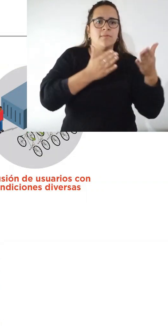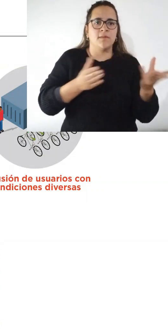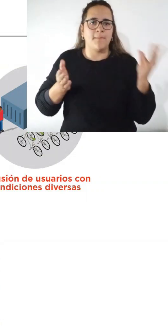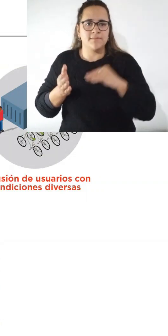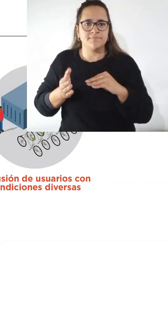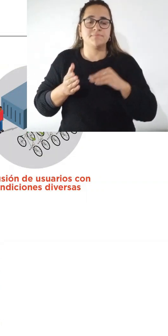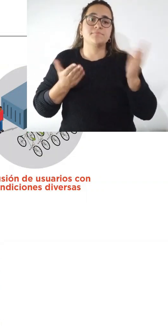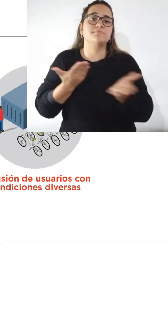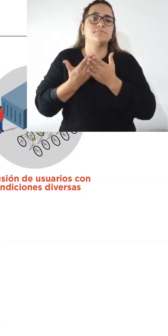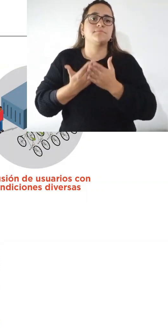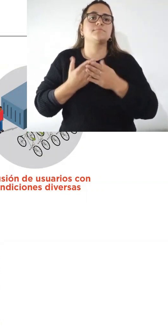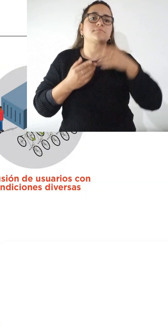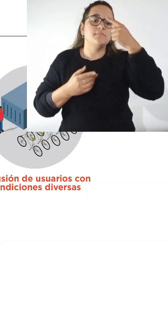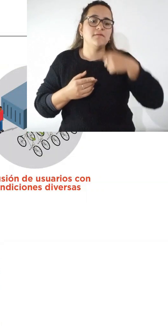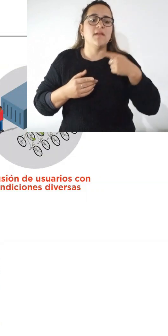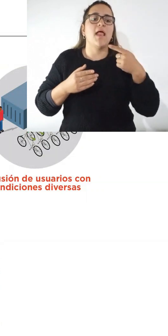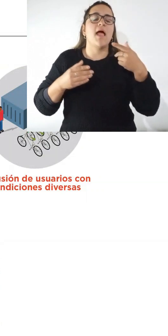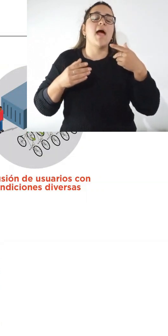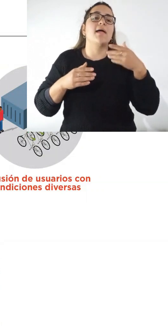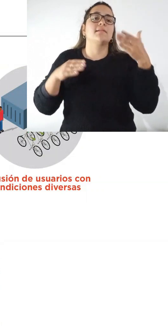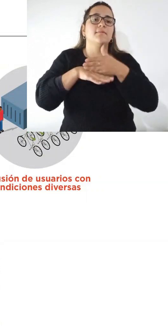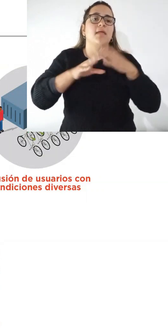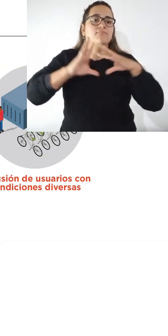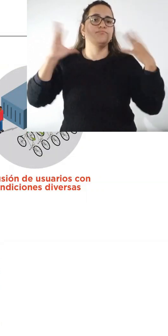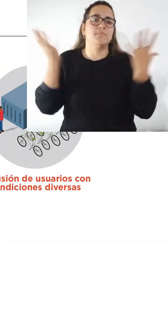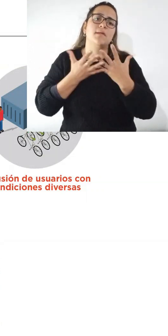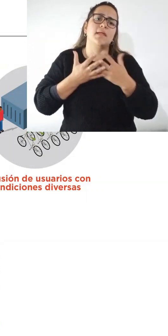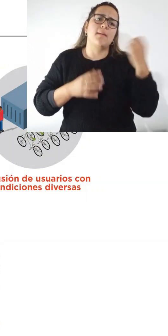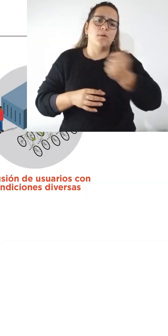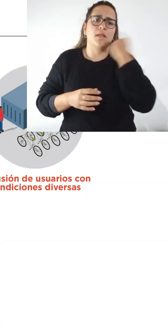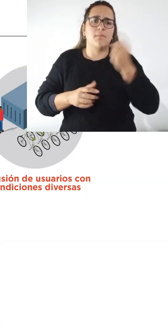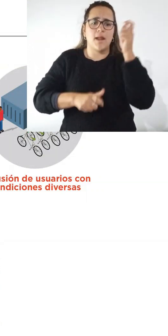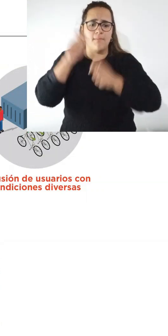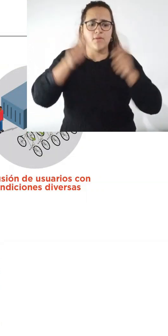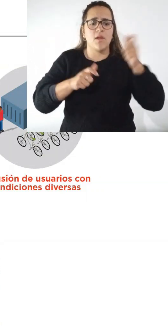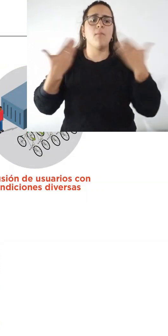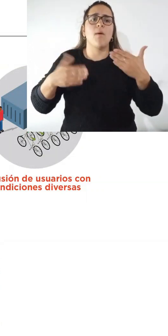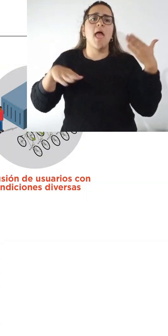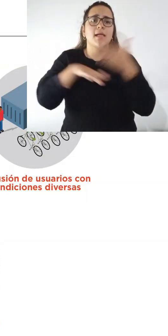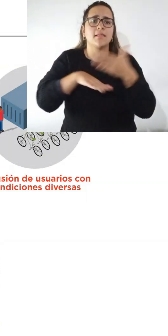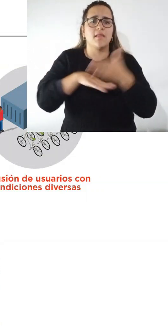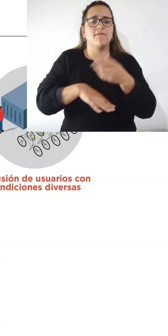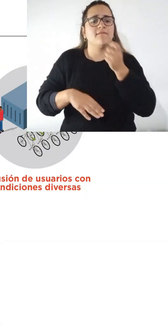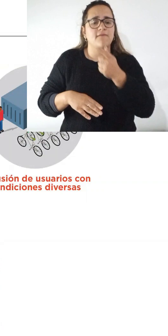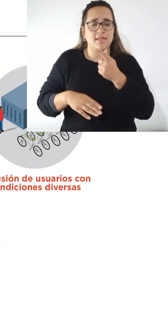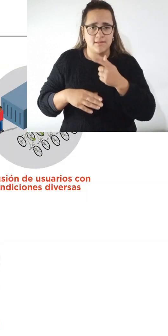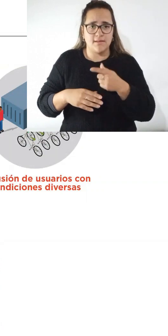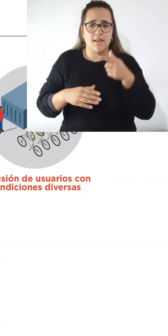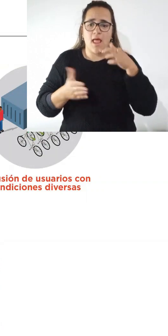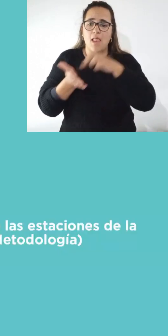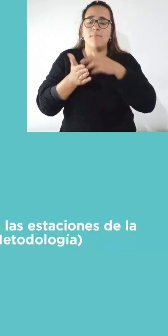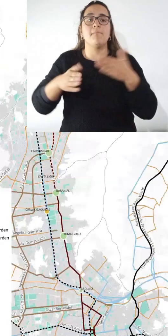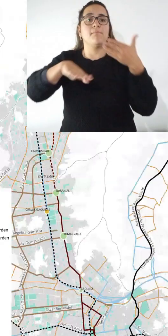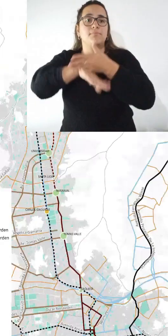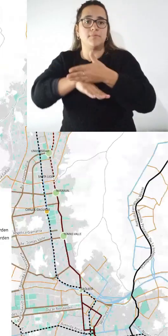otros servicios complementarios, y finalmente pues la accesibilidad universal, que es primordial para que las personas puedan acceder con